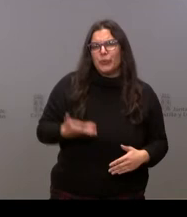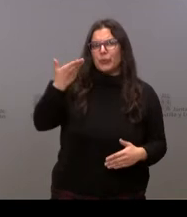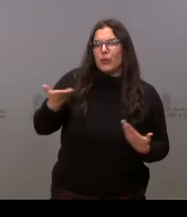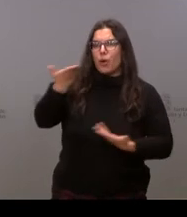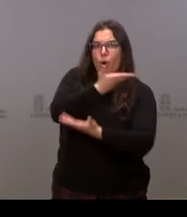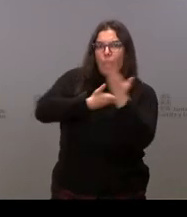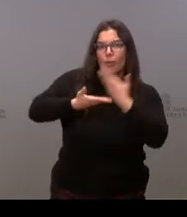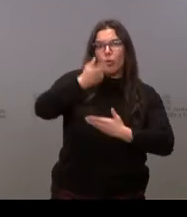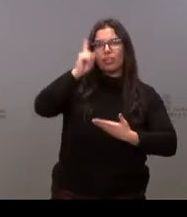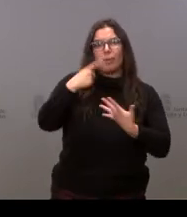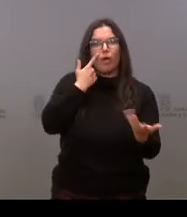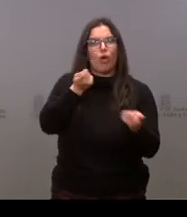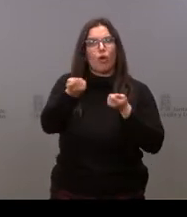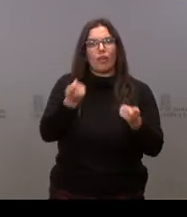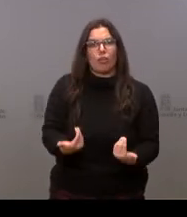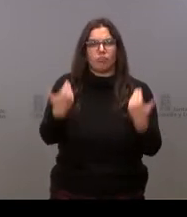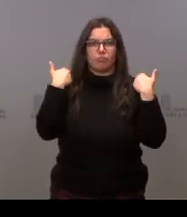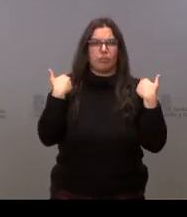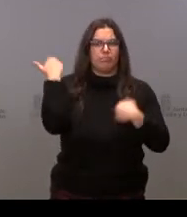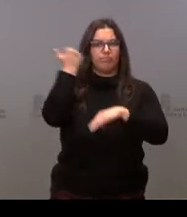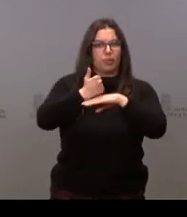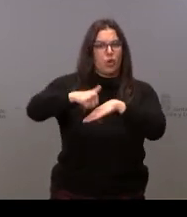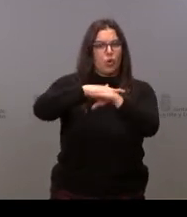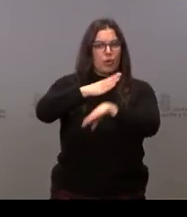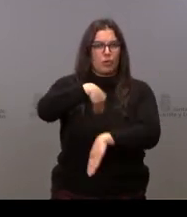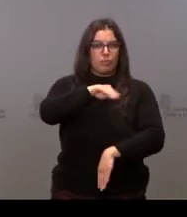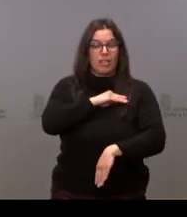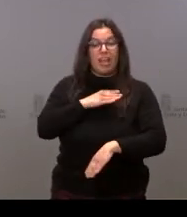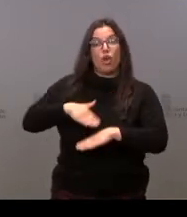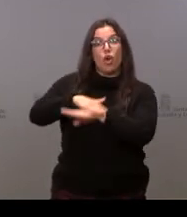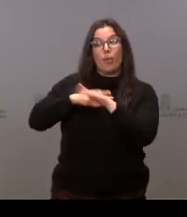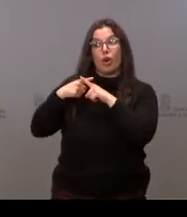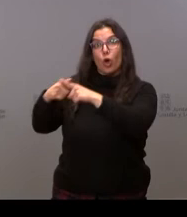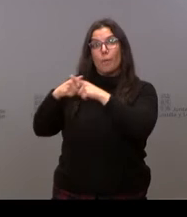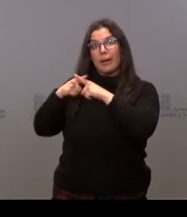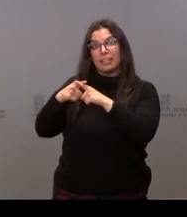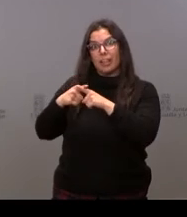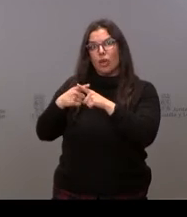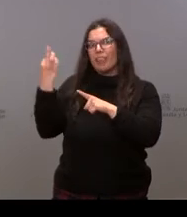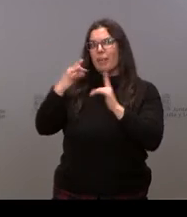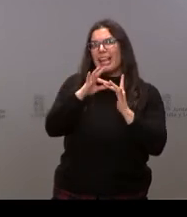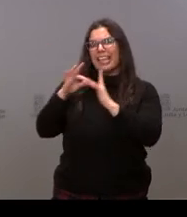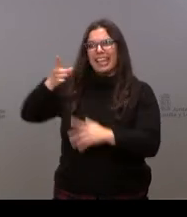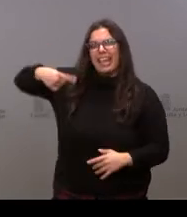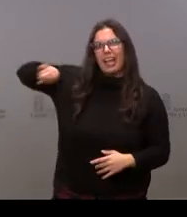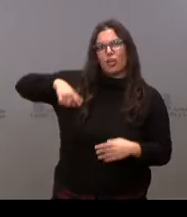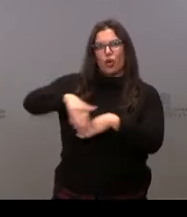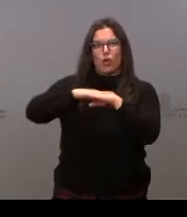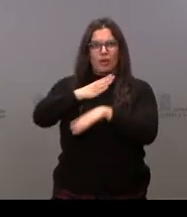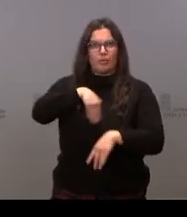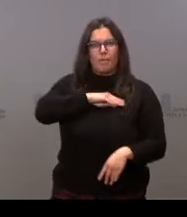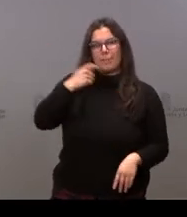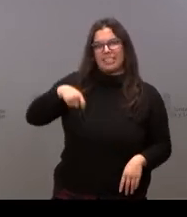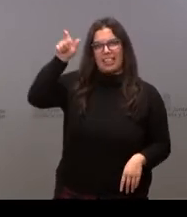coordinación por parte del gobierno la gobernanza tiene que ser liderada por el gobierno de españa' por el presidente